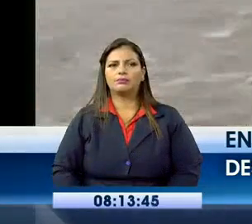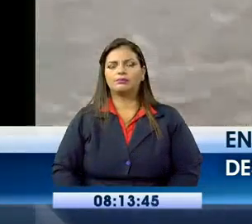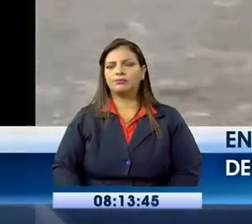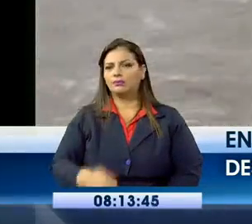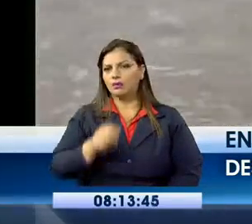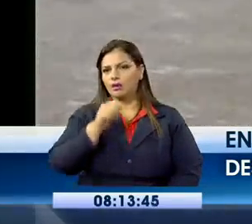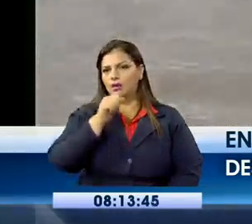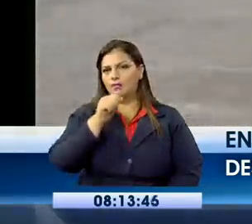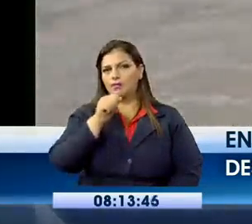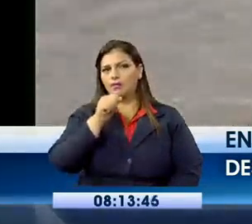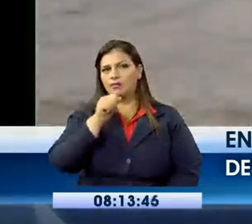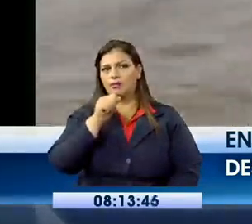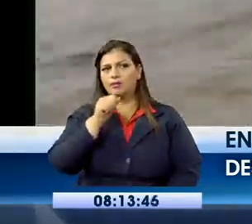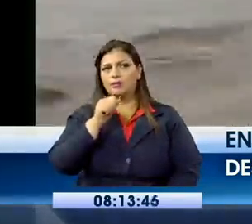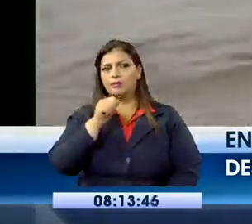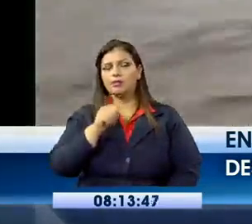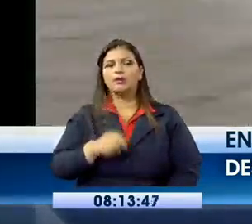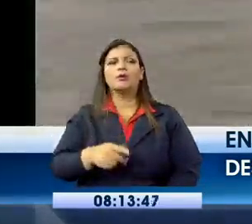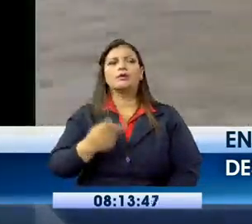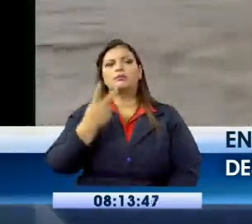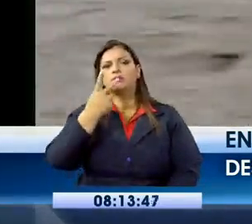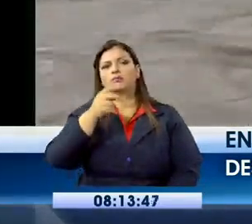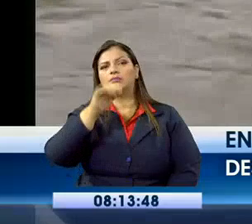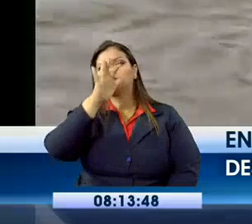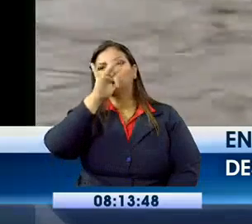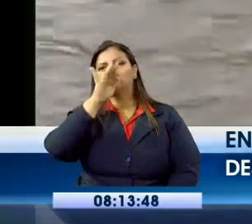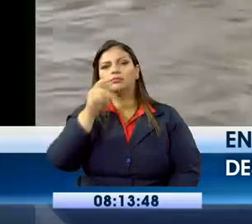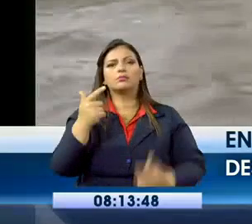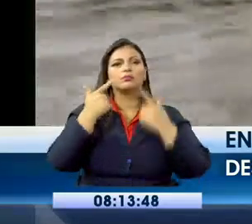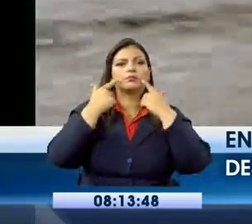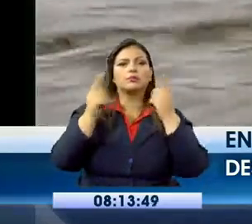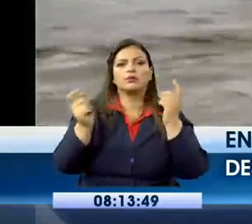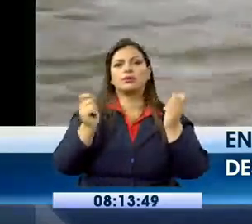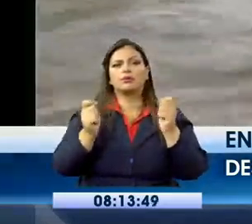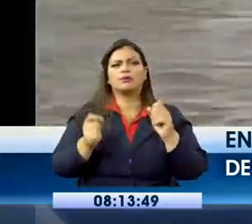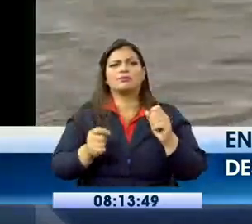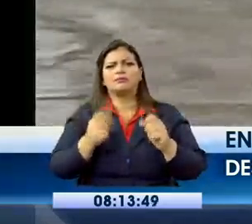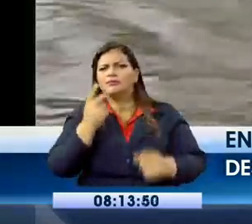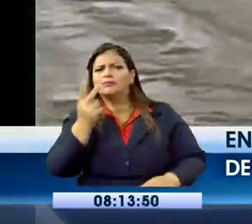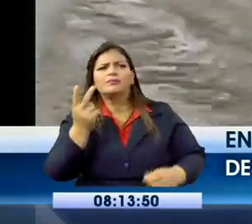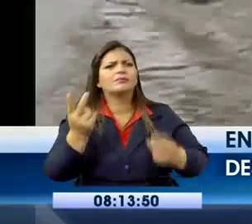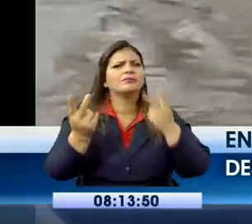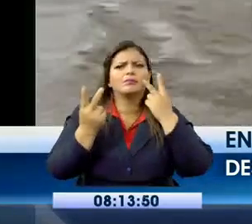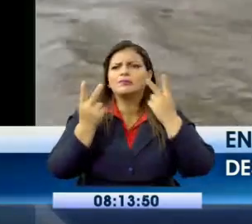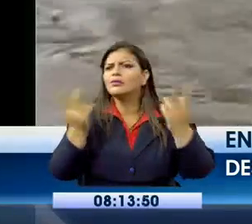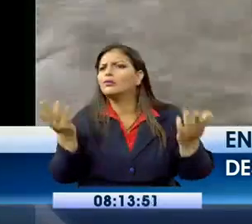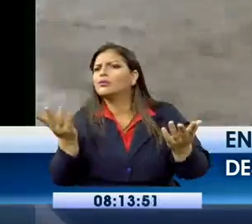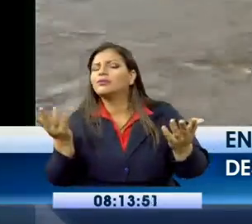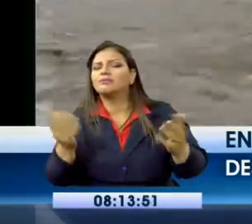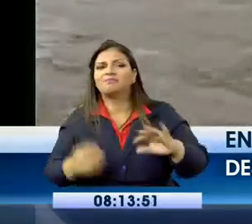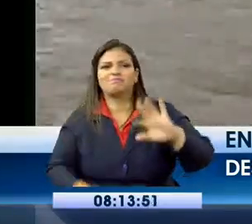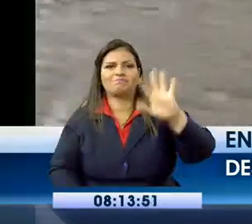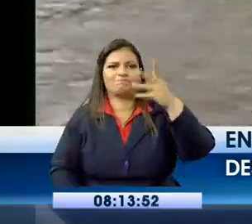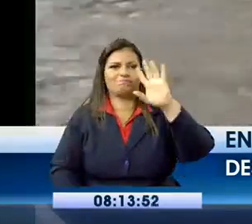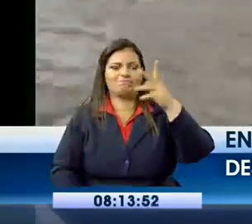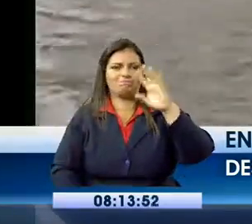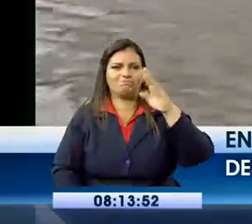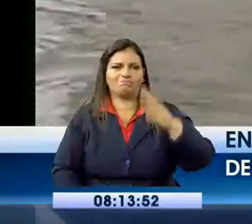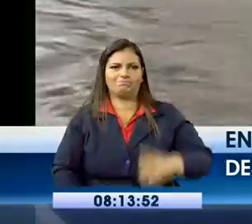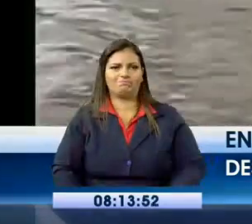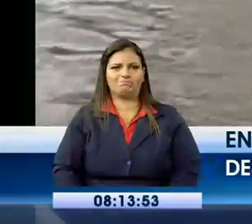Para que vaya organizando el tráfico vehicular y permita el paso también de ciertas personas que tratan